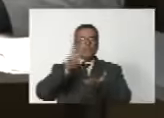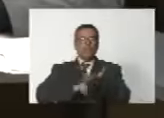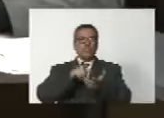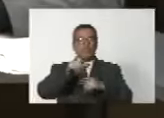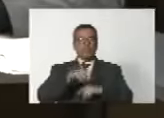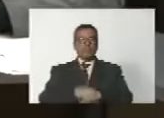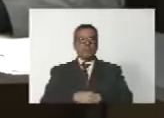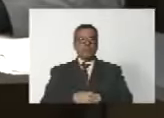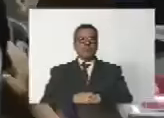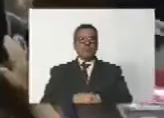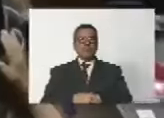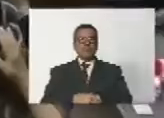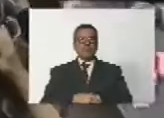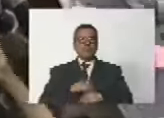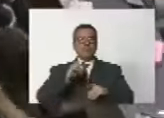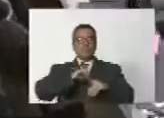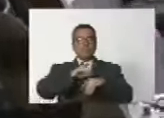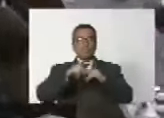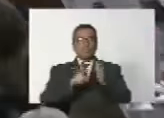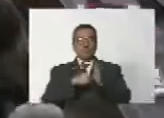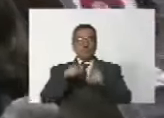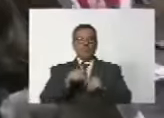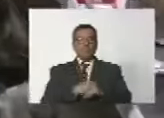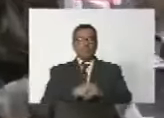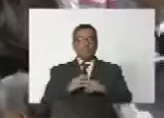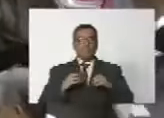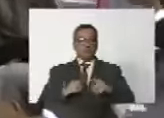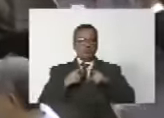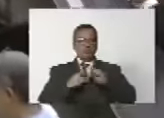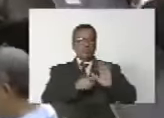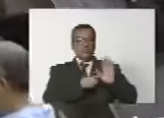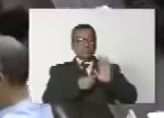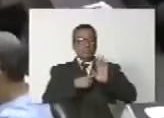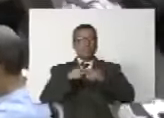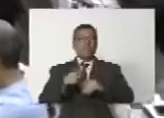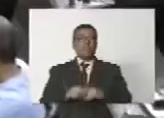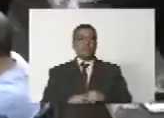Queda aprobada con mayoría calificada evidente.